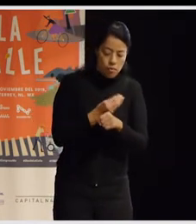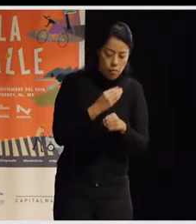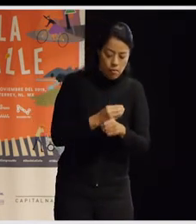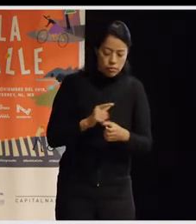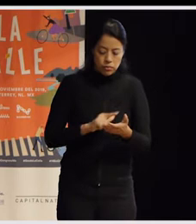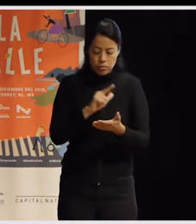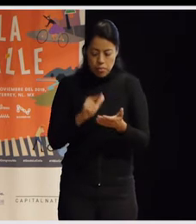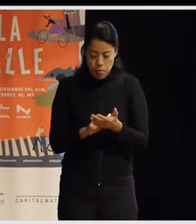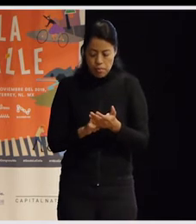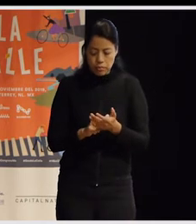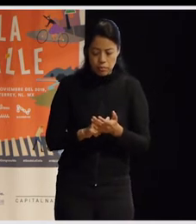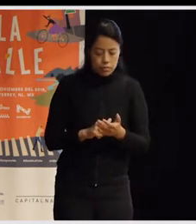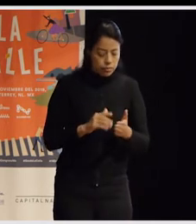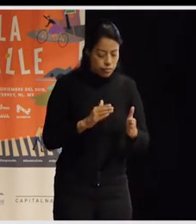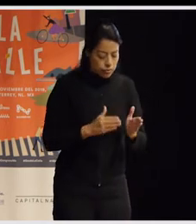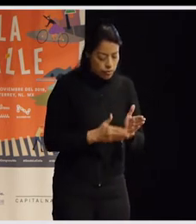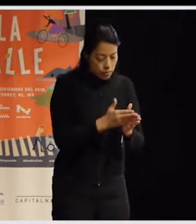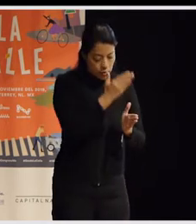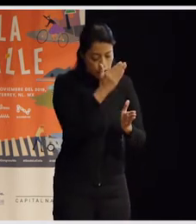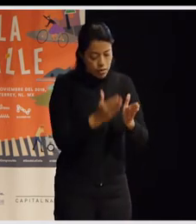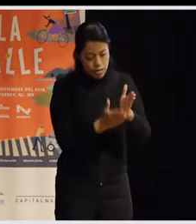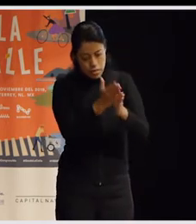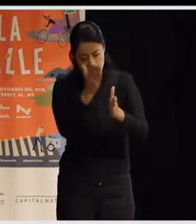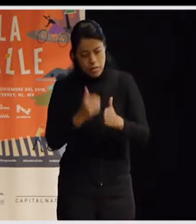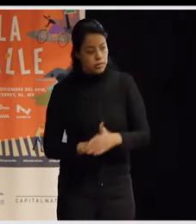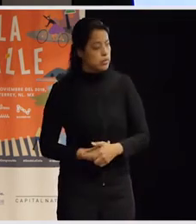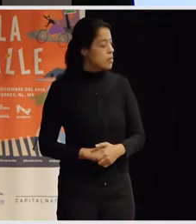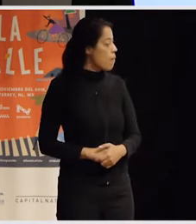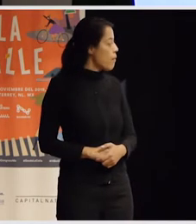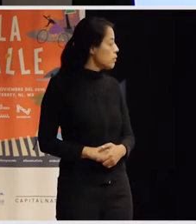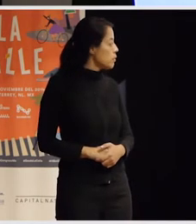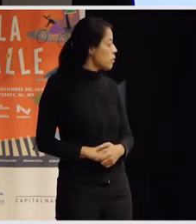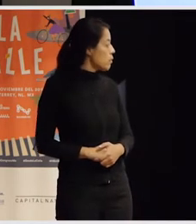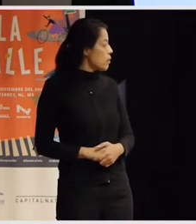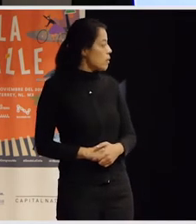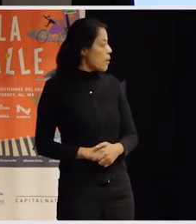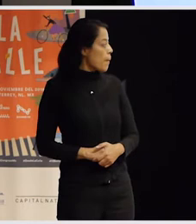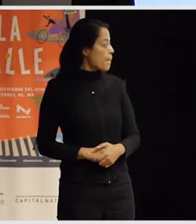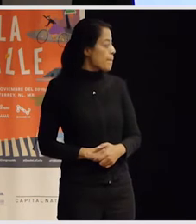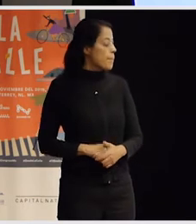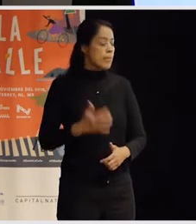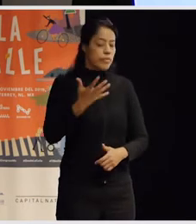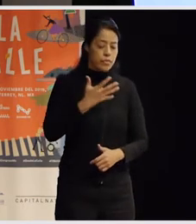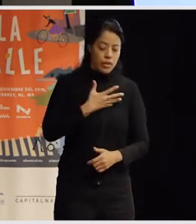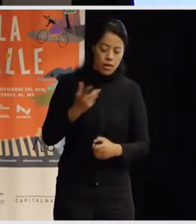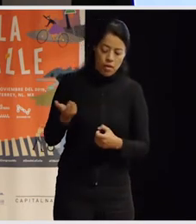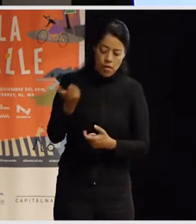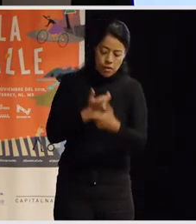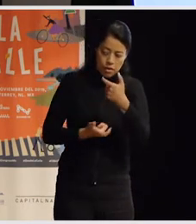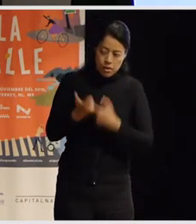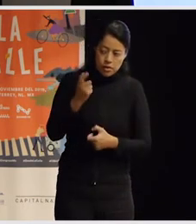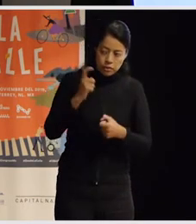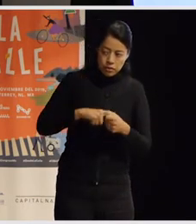son estaciones delimitadas y con un tótem de identificación ahorita van a ver una fotografía este y tienen que invertir eso es muy importante